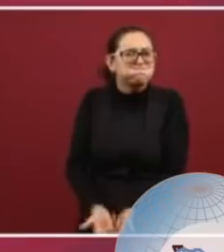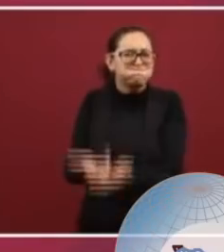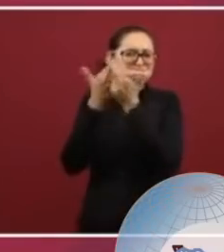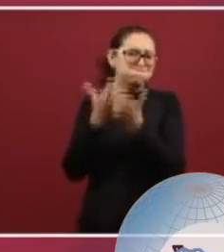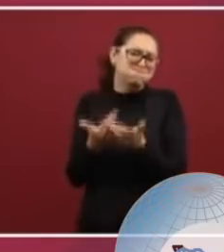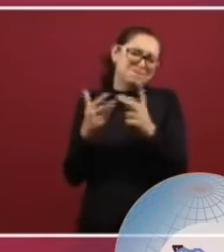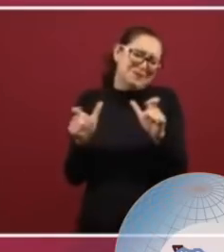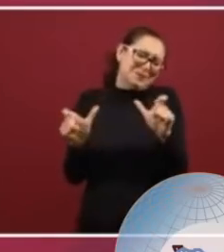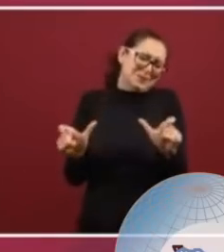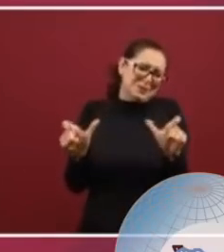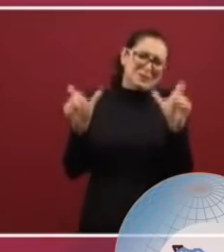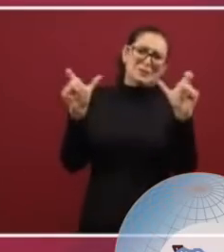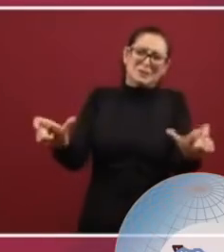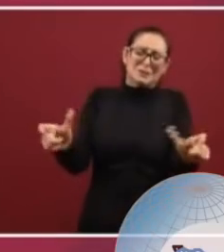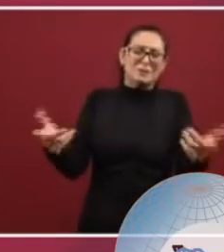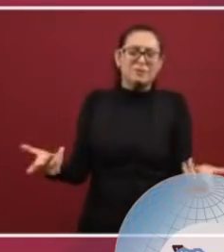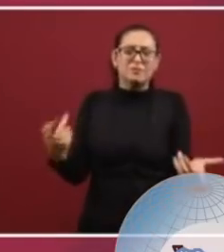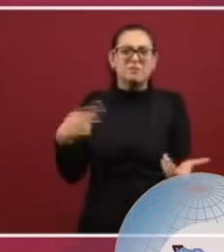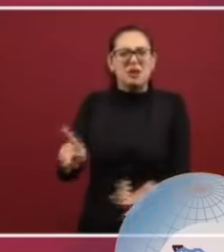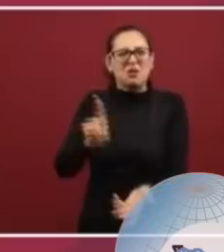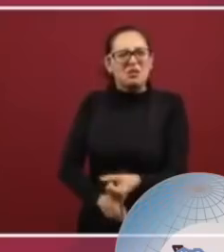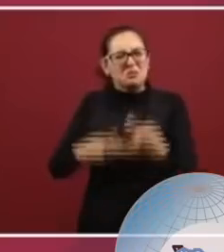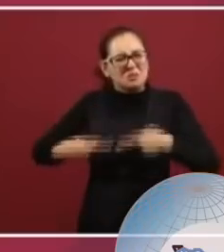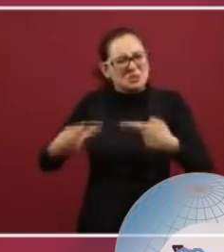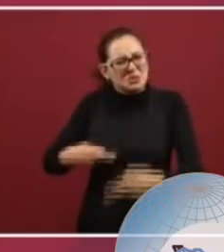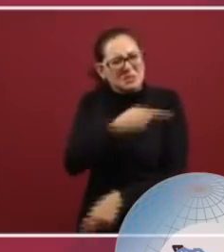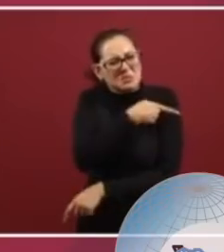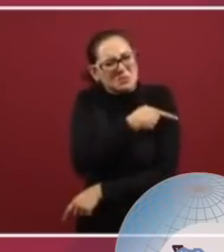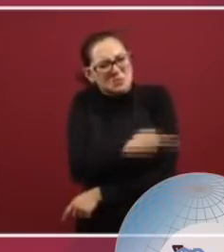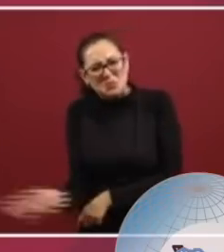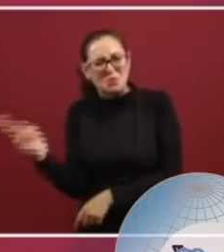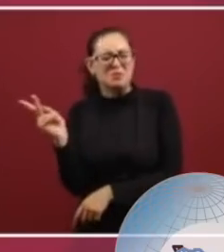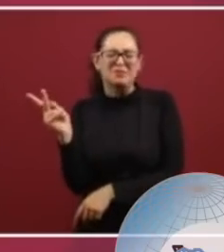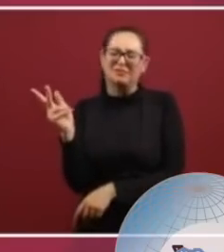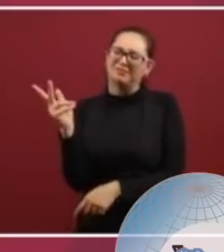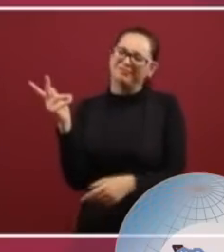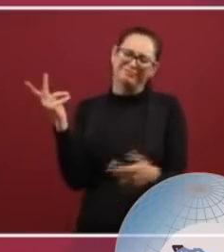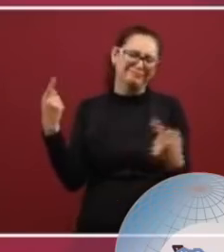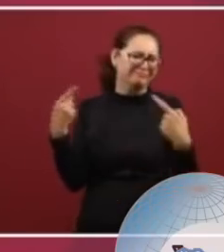riqueza de la pobreza que siempre se ha despreciado.